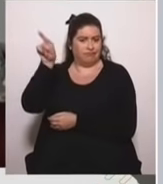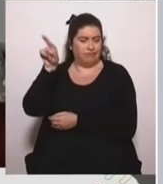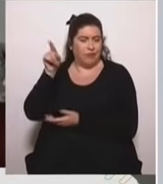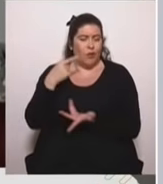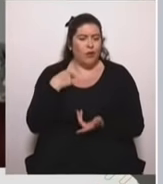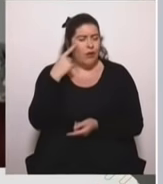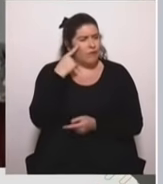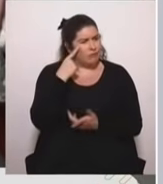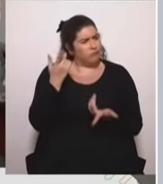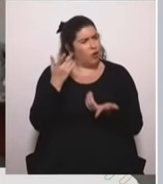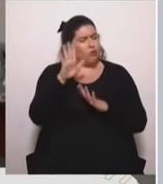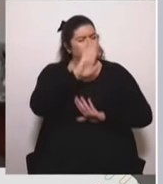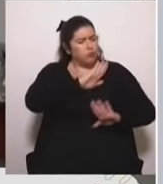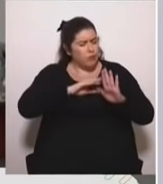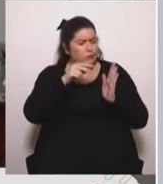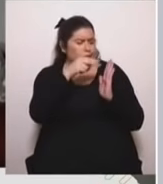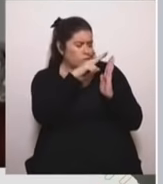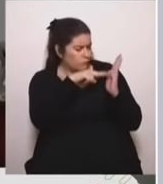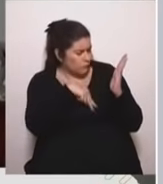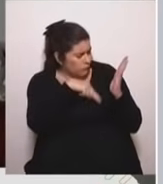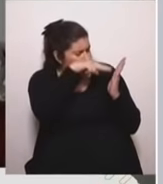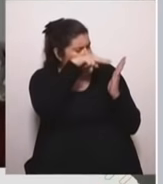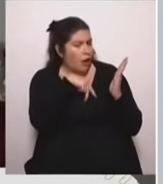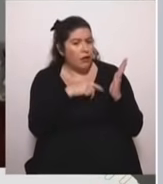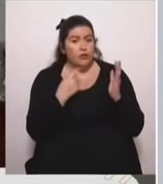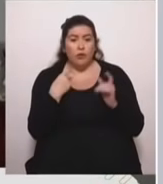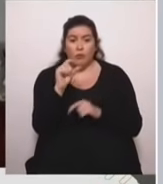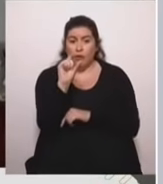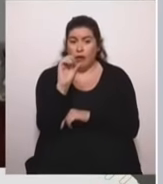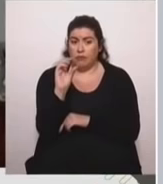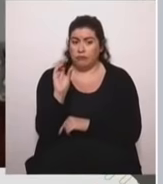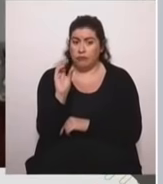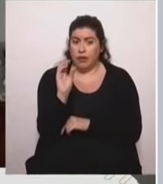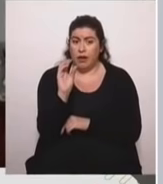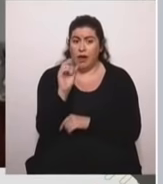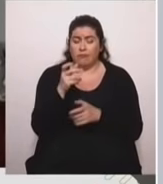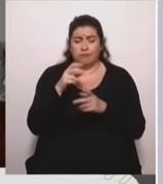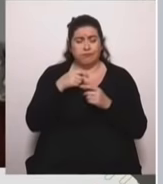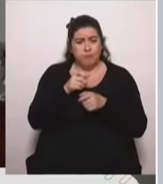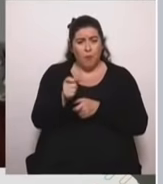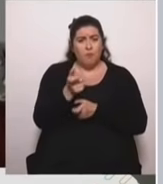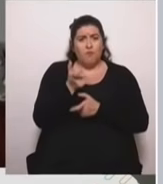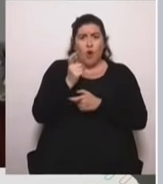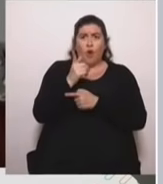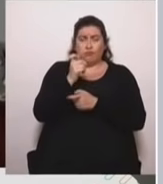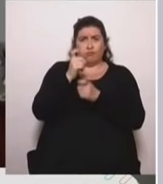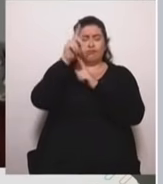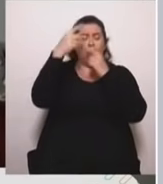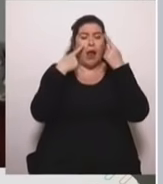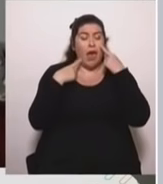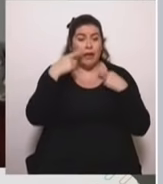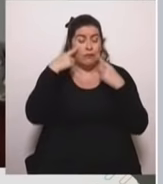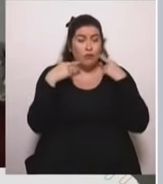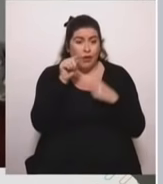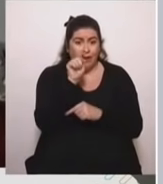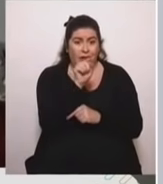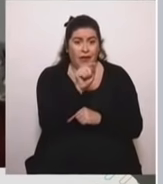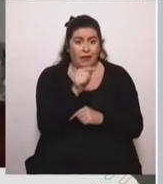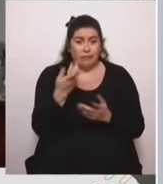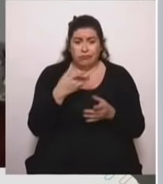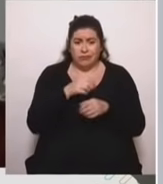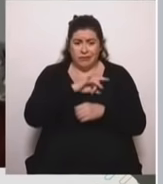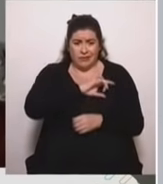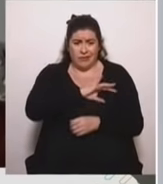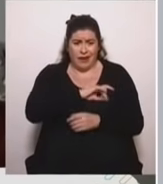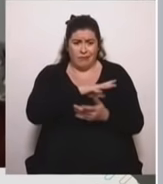menos cierto, desde esta perspectiva, que el objeto del trabajo, la misión de esta convención constitucional, es